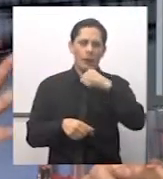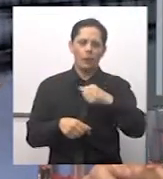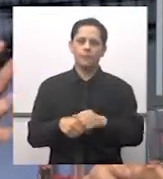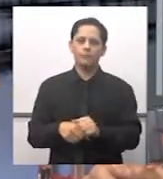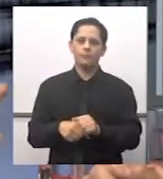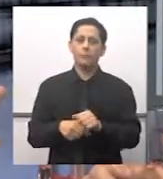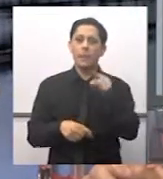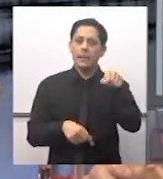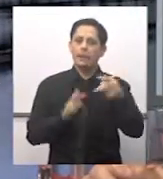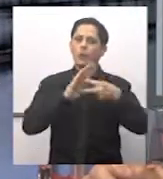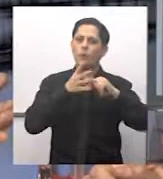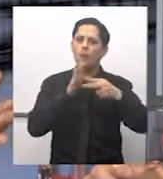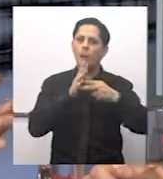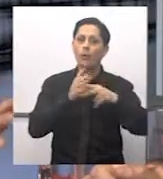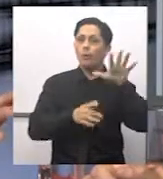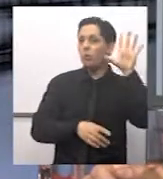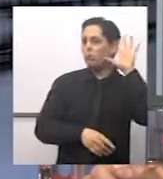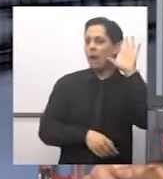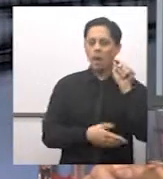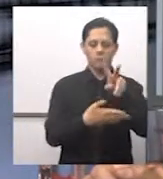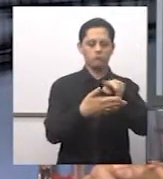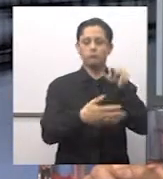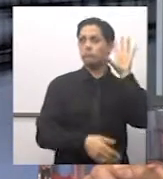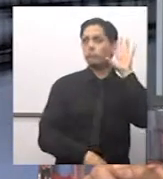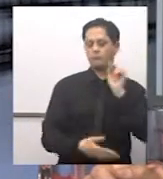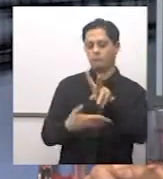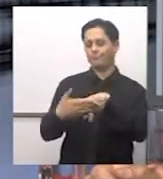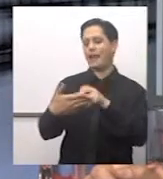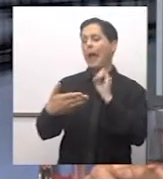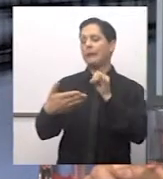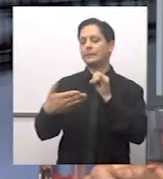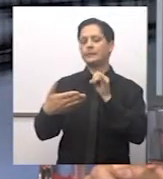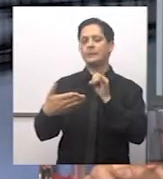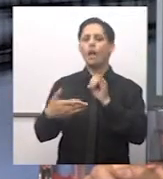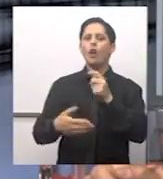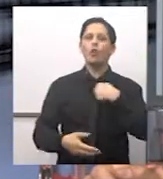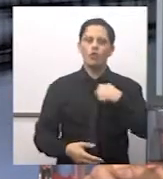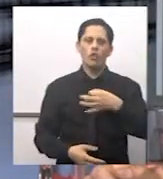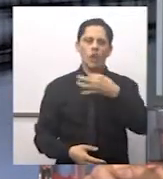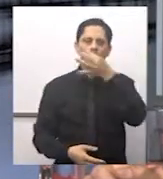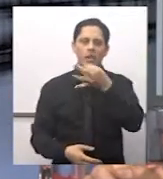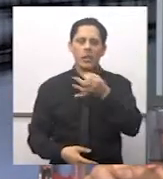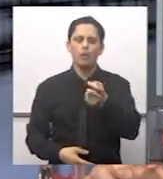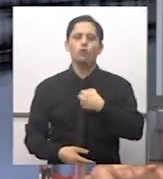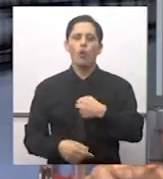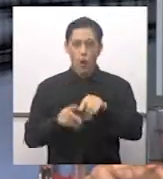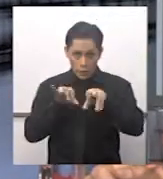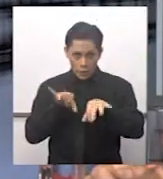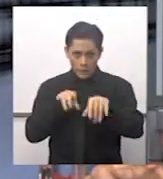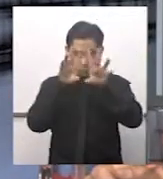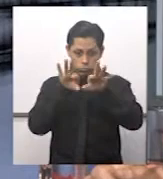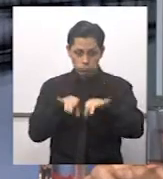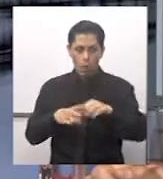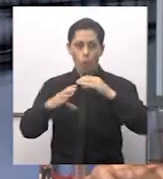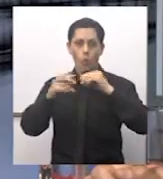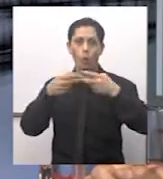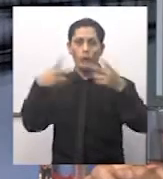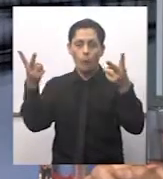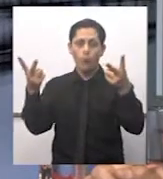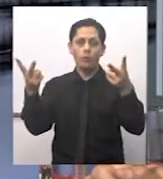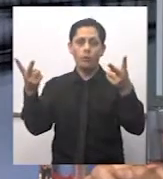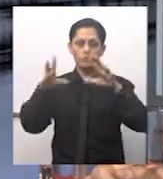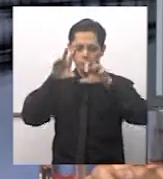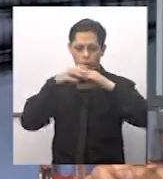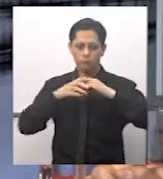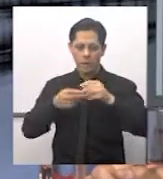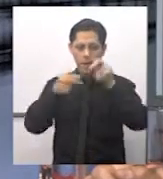escucha lo que quiere escuchar a veces o lee lo que quiere leer. Yo ni siquiera lo dije, lo escribí en un comunicado público y ese comunicado dice en uno de sus puntos